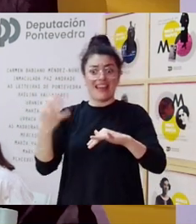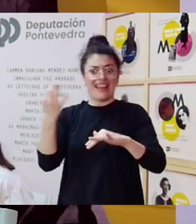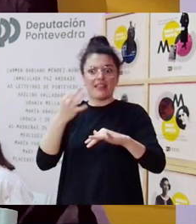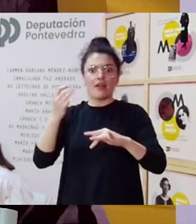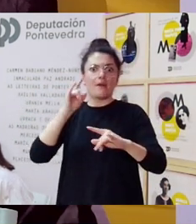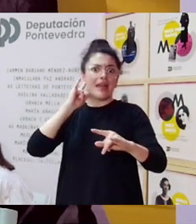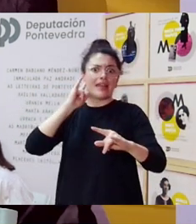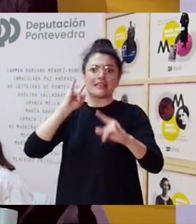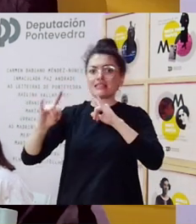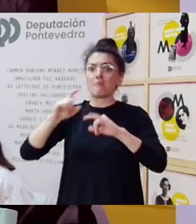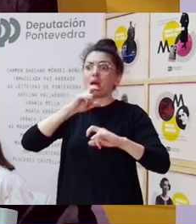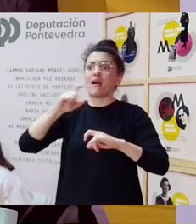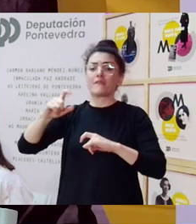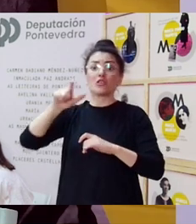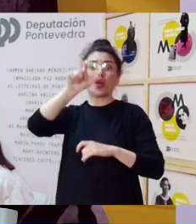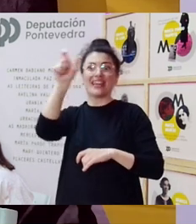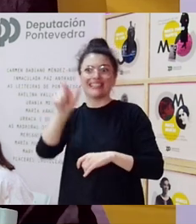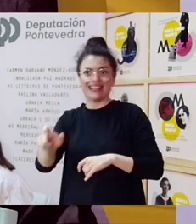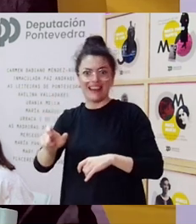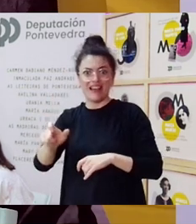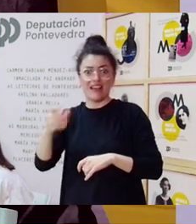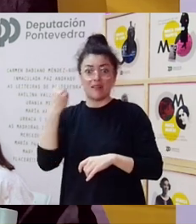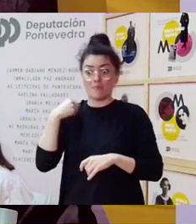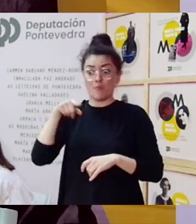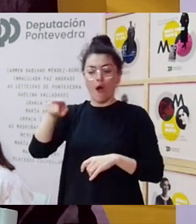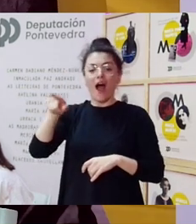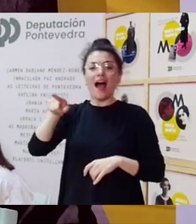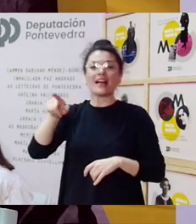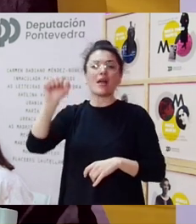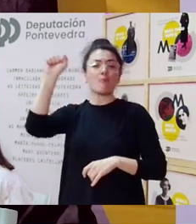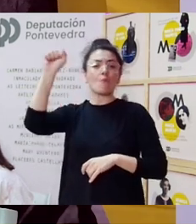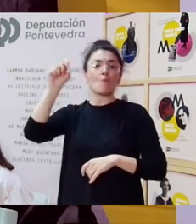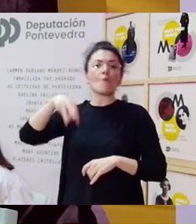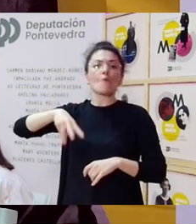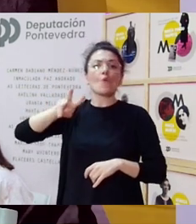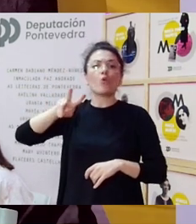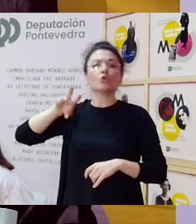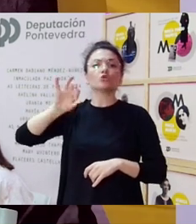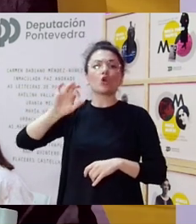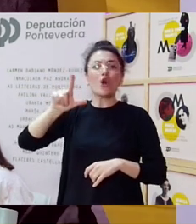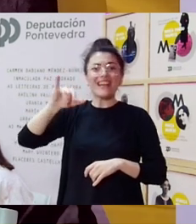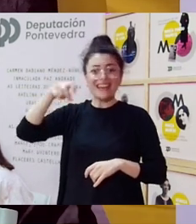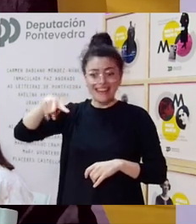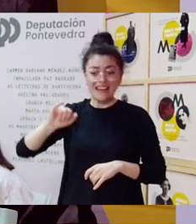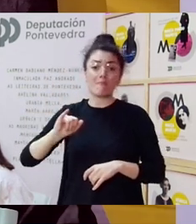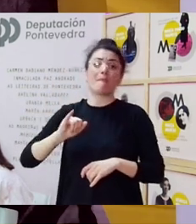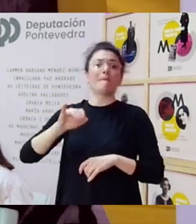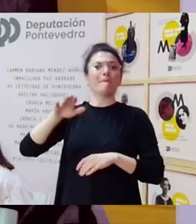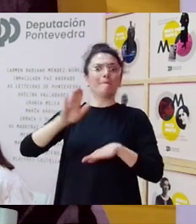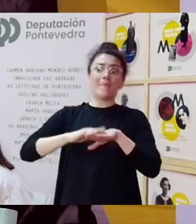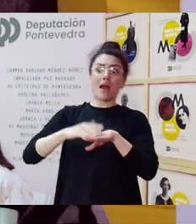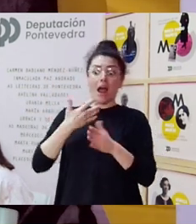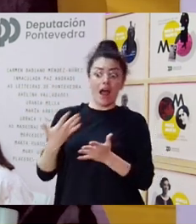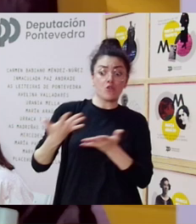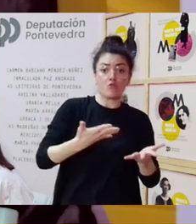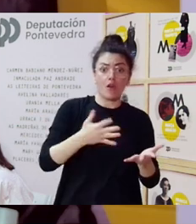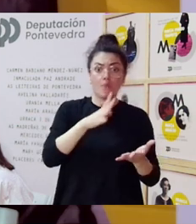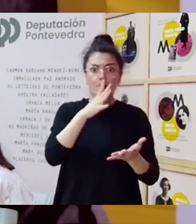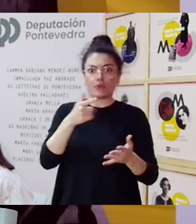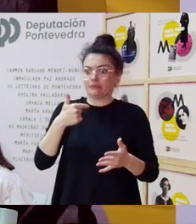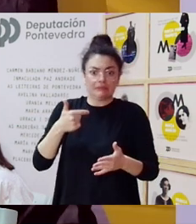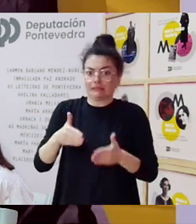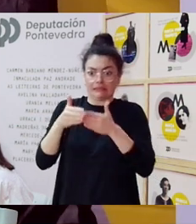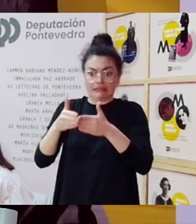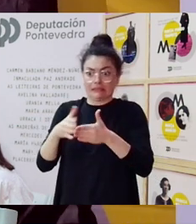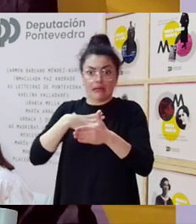Italia, onde estaba Mussolini, para que lle fora a axudar, porque se miraban